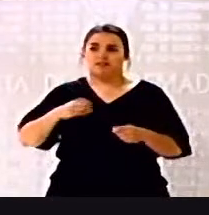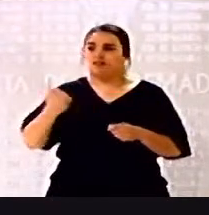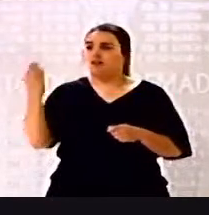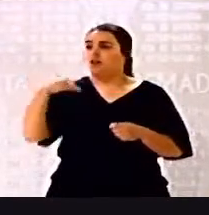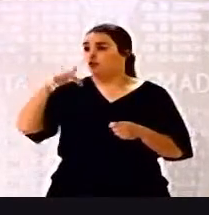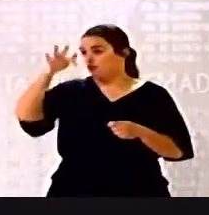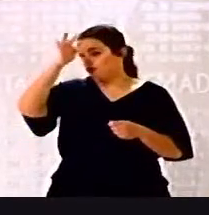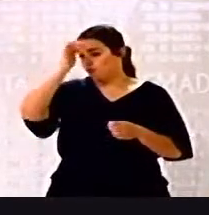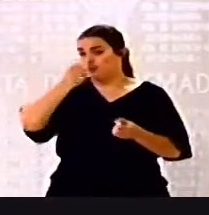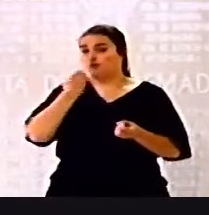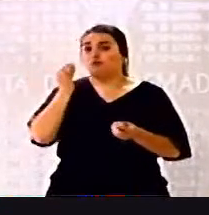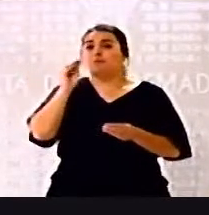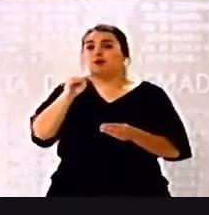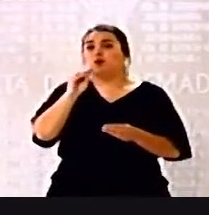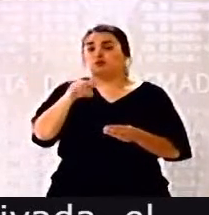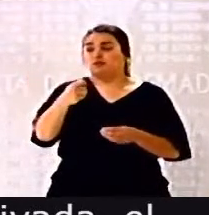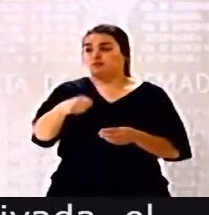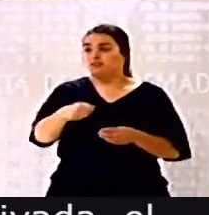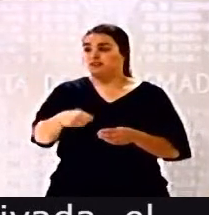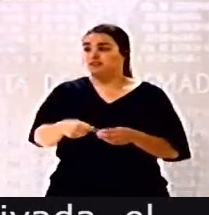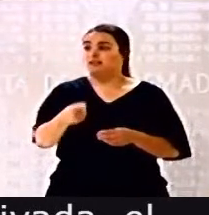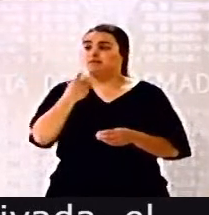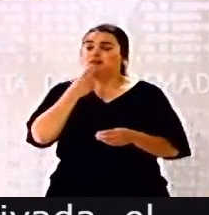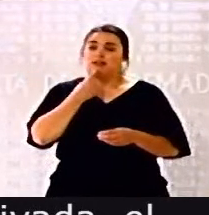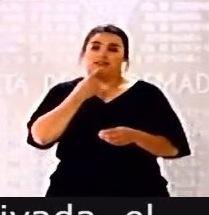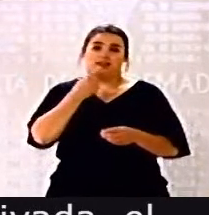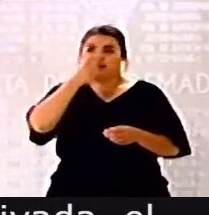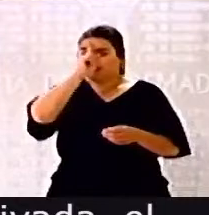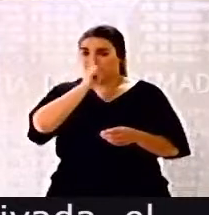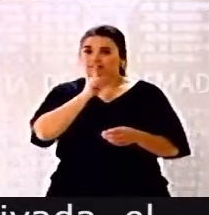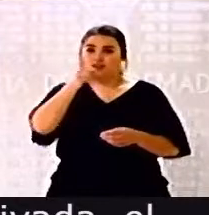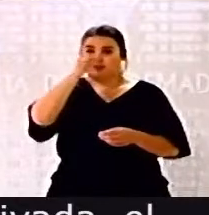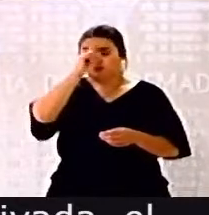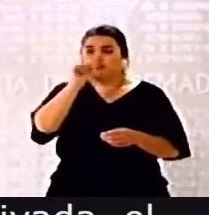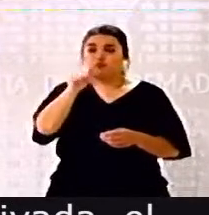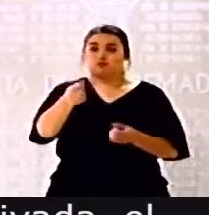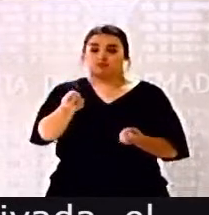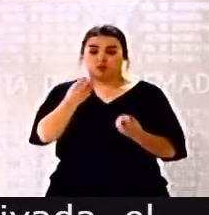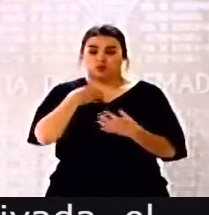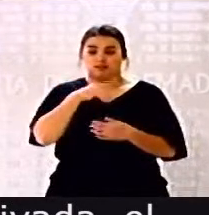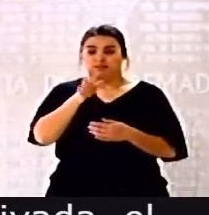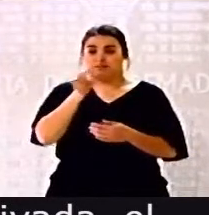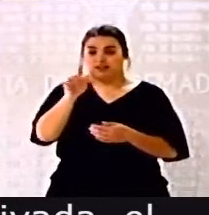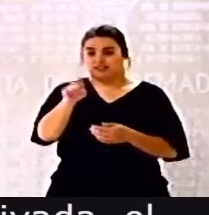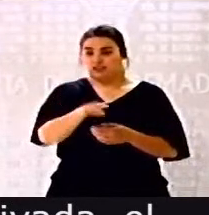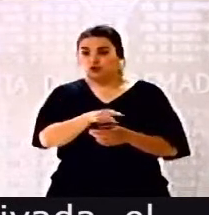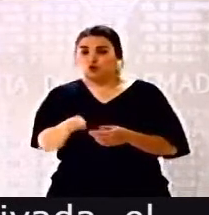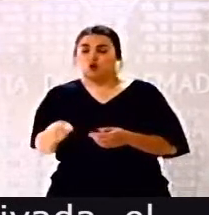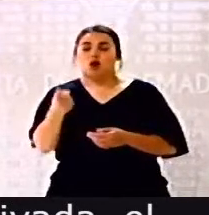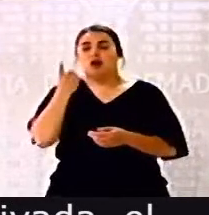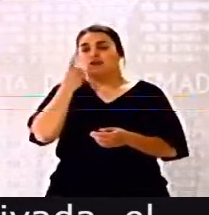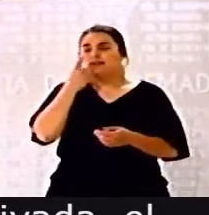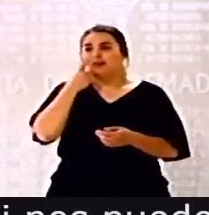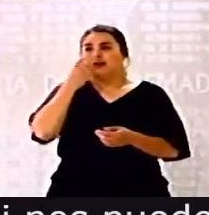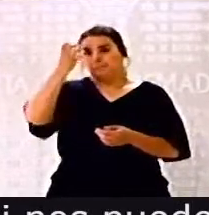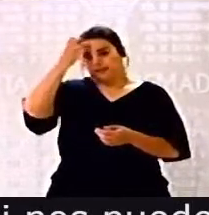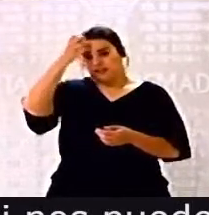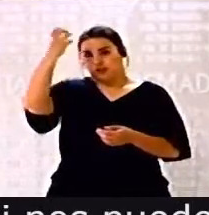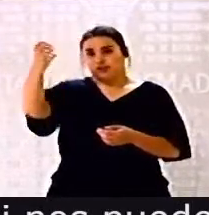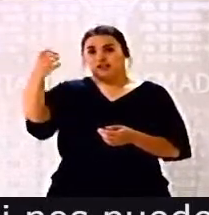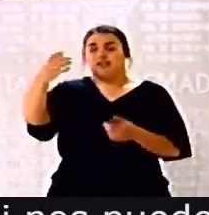le preguntaba al presidente, decía él no tener constancia. No sé si usted nos puede concretar más si la